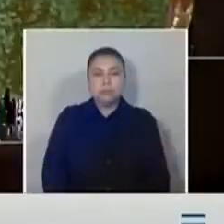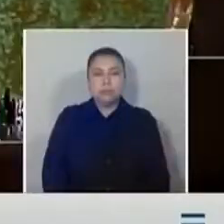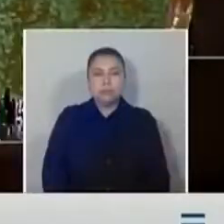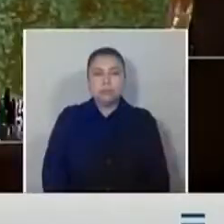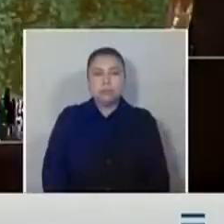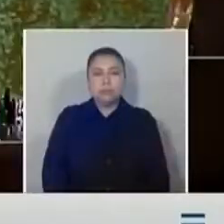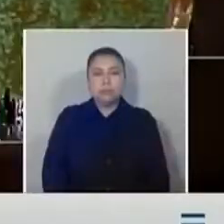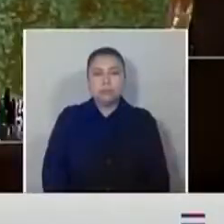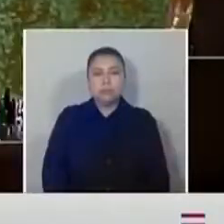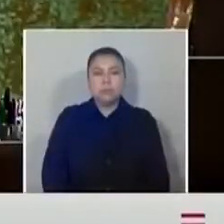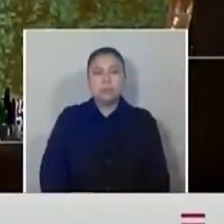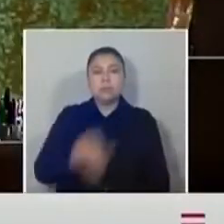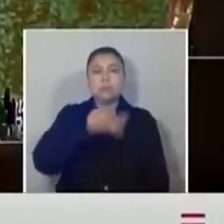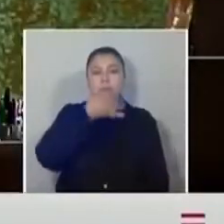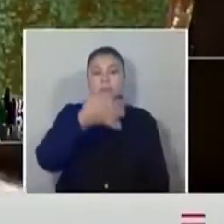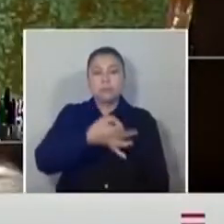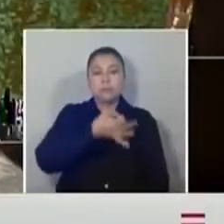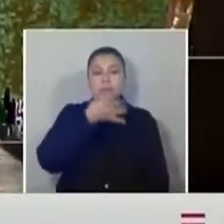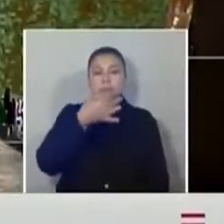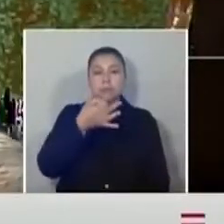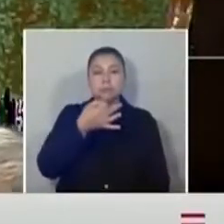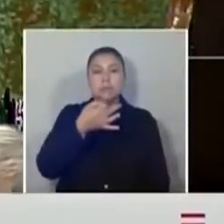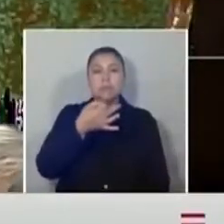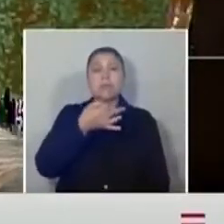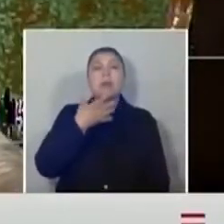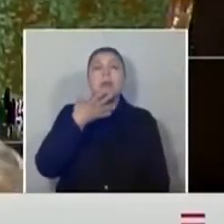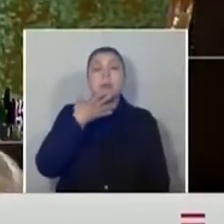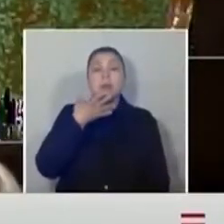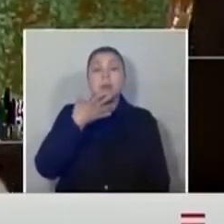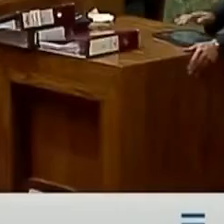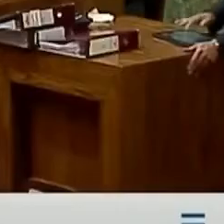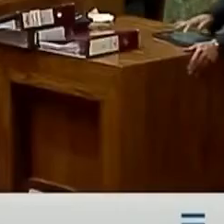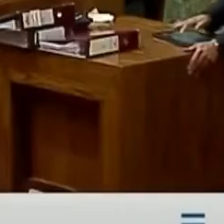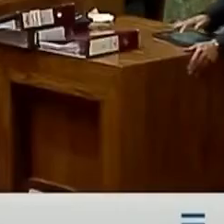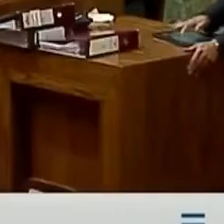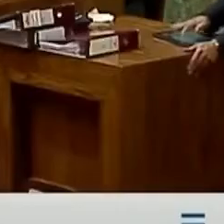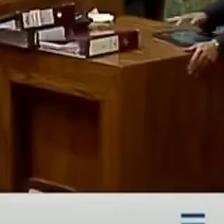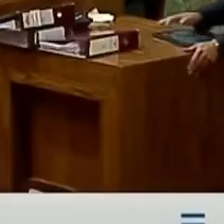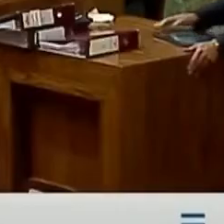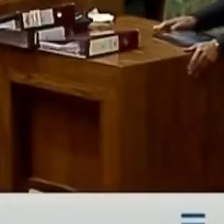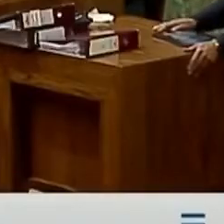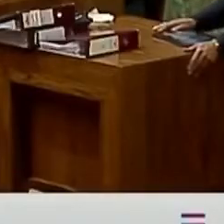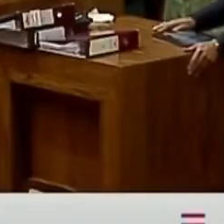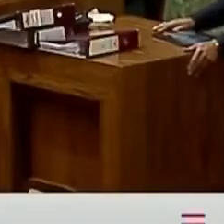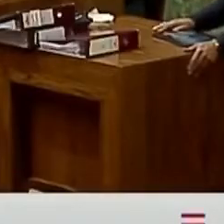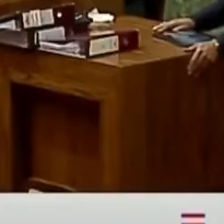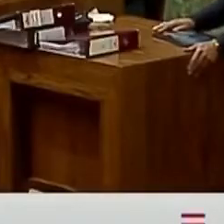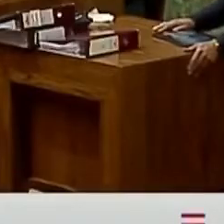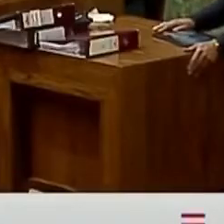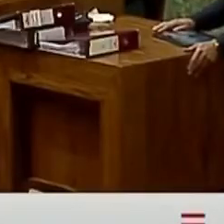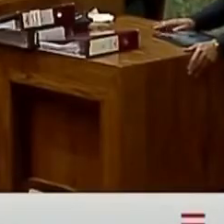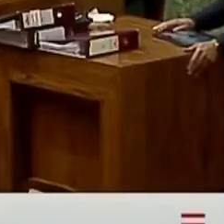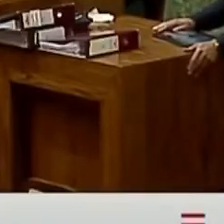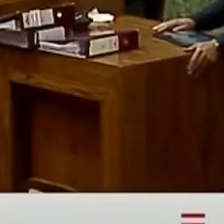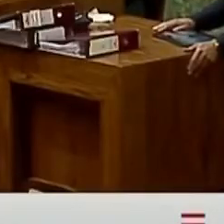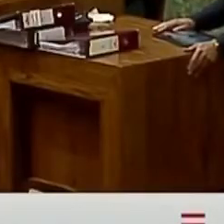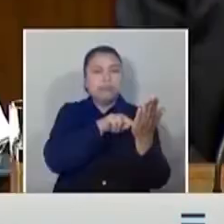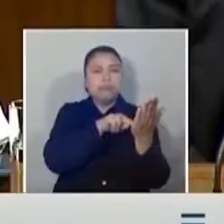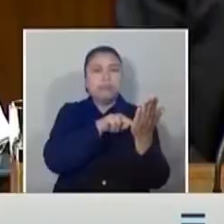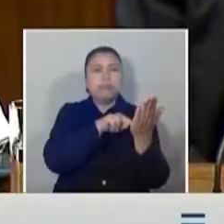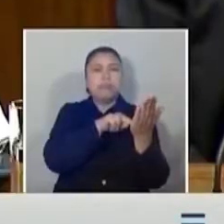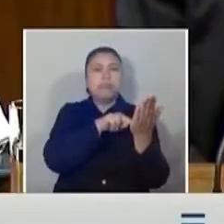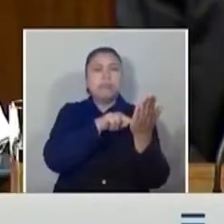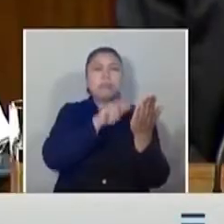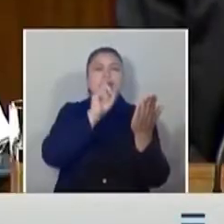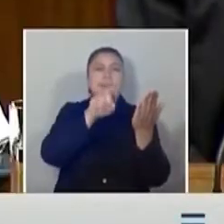y es una muy mala señal. Porque en definitiva, la señal es que quien defrauda al presidente o quien le guarda información al presidente